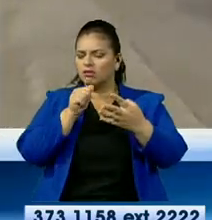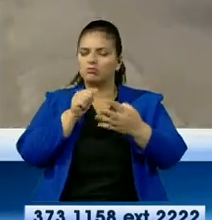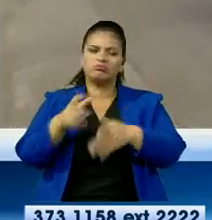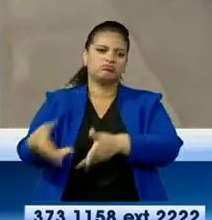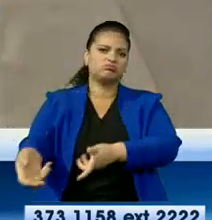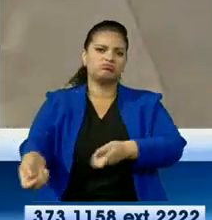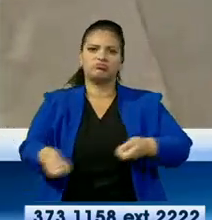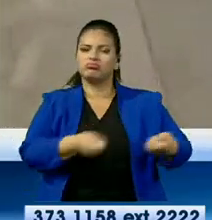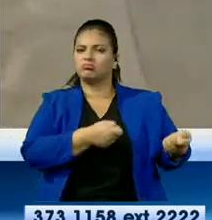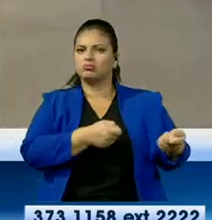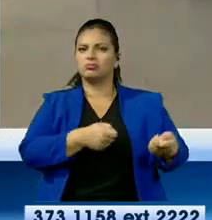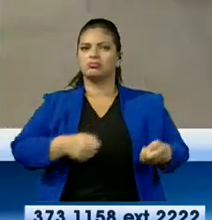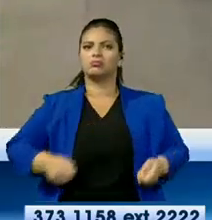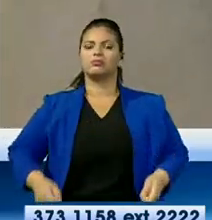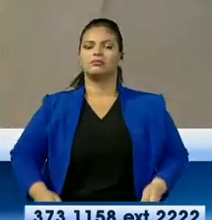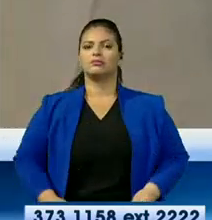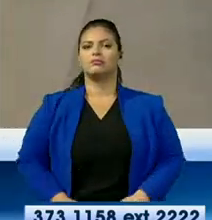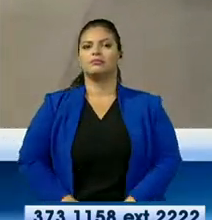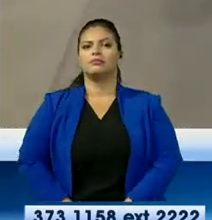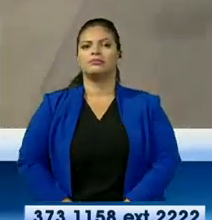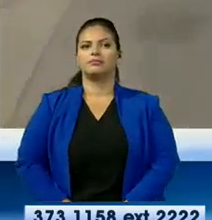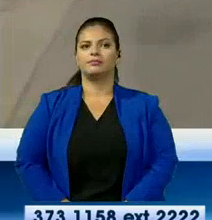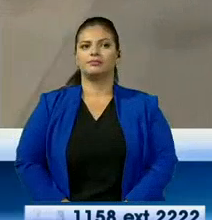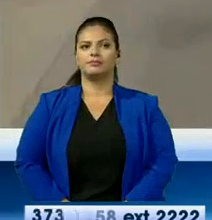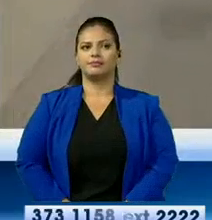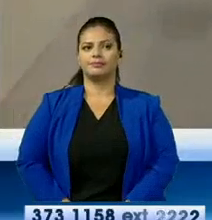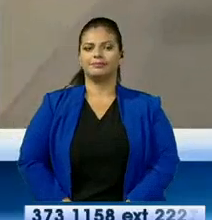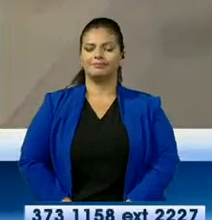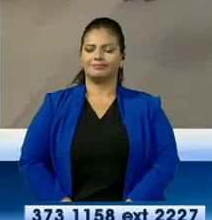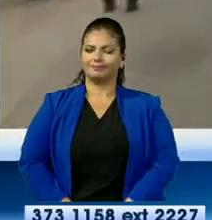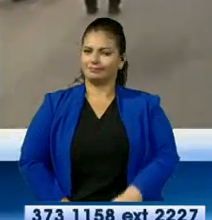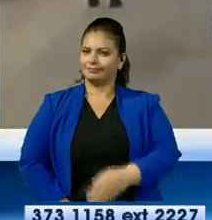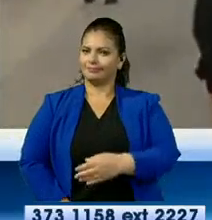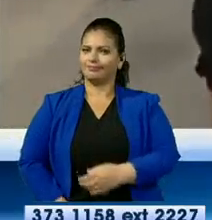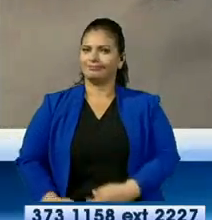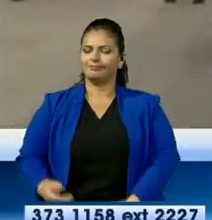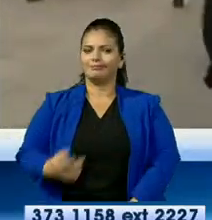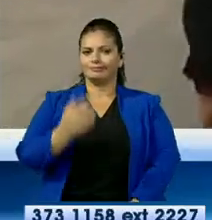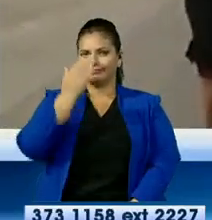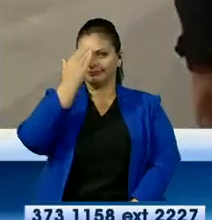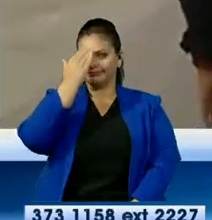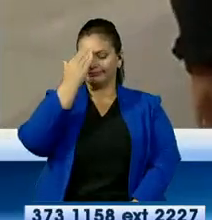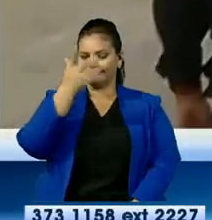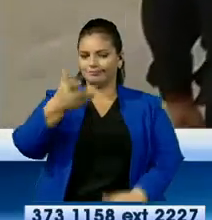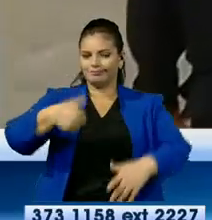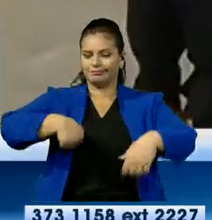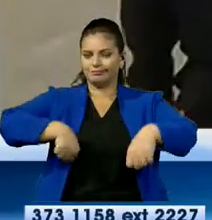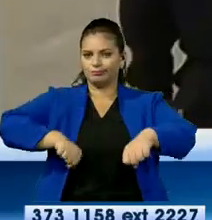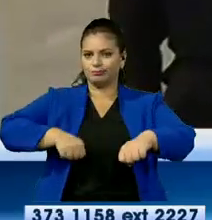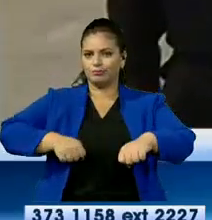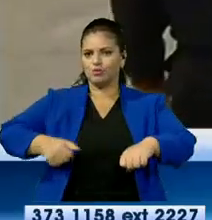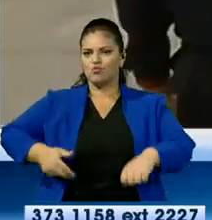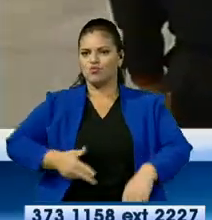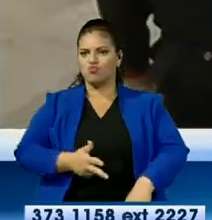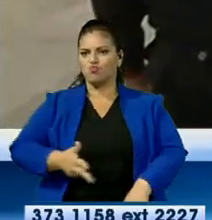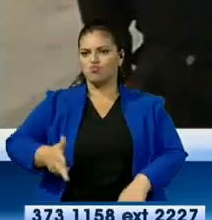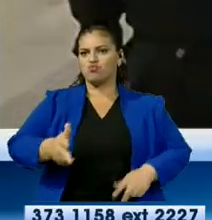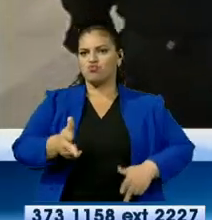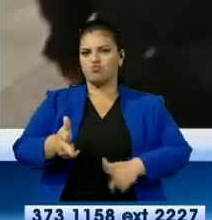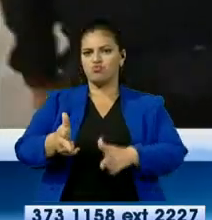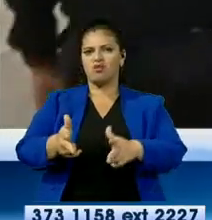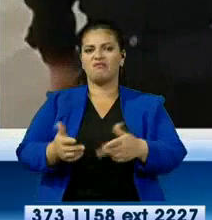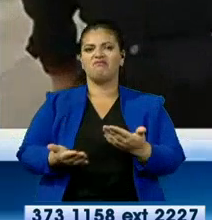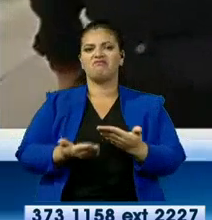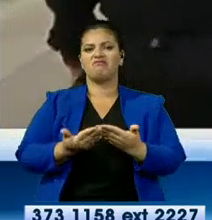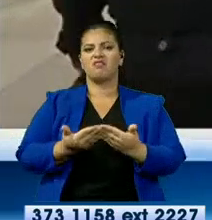controlar, evitar que el tema de la delincuencia se tome este sector. ¿Por qué? Bueno, son varias denuncias